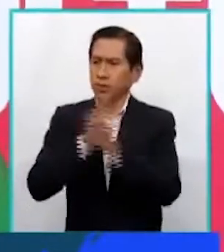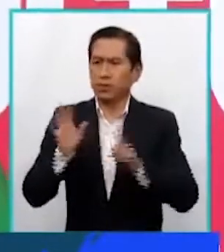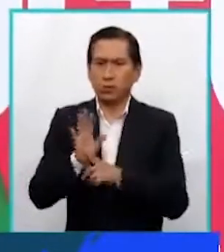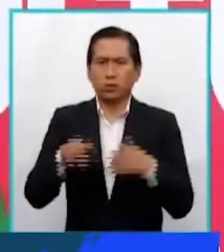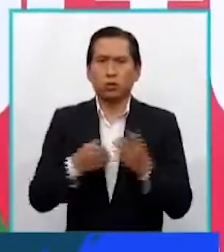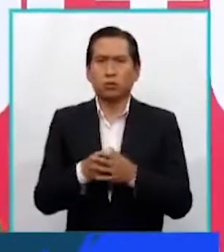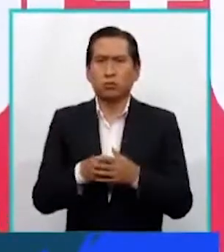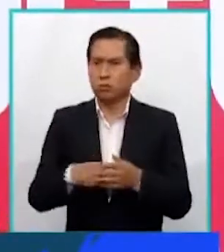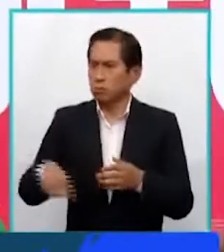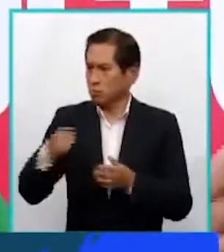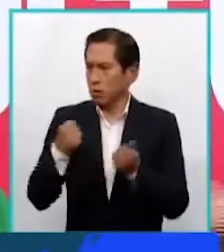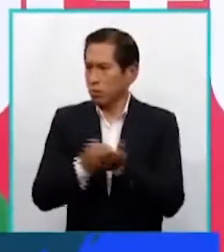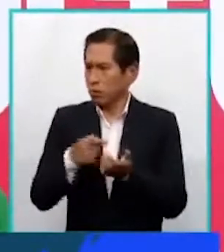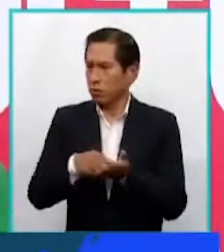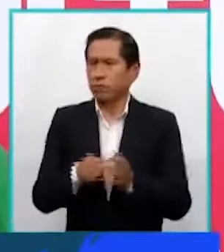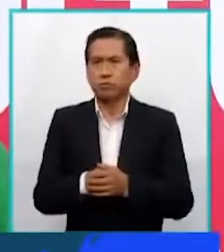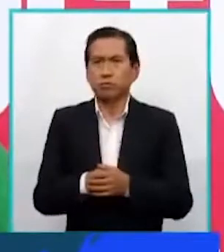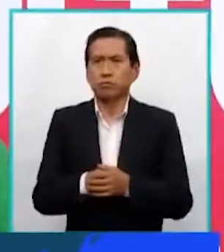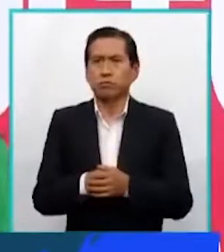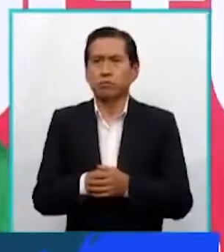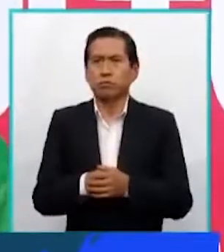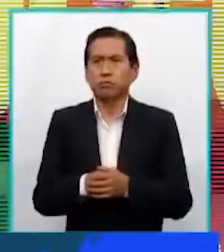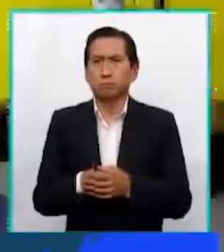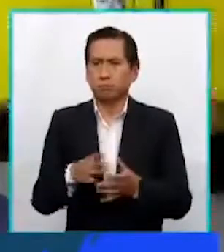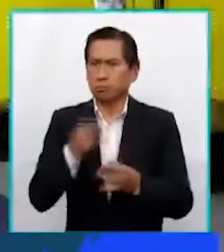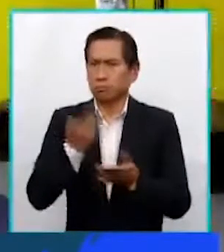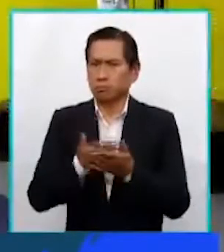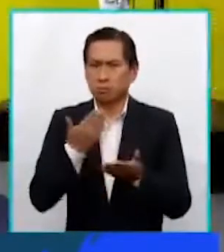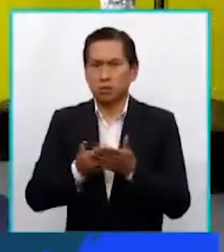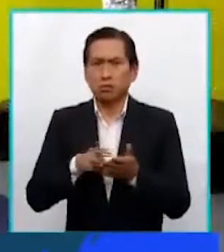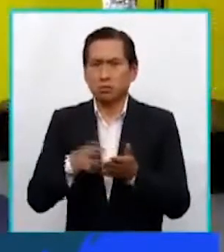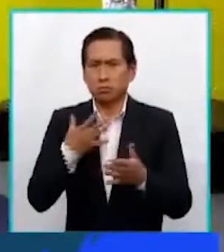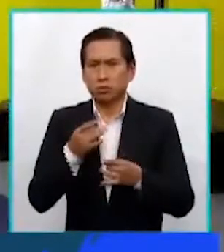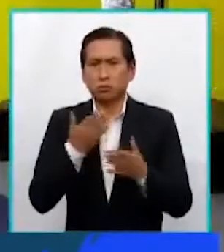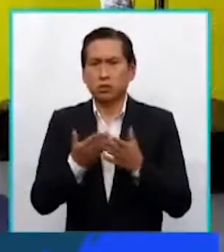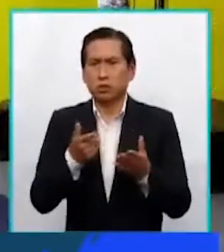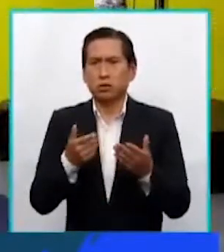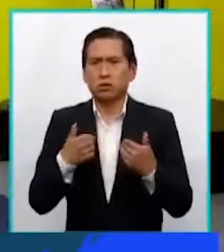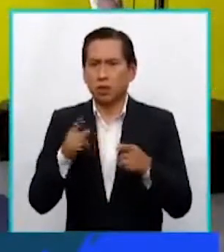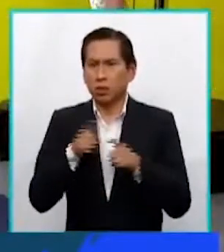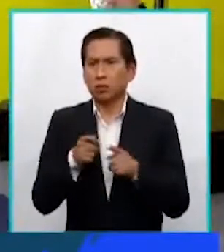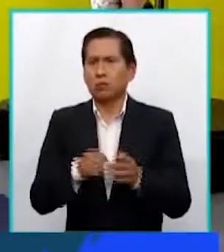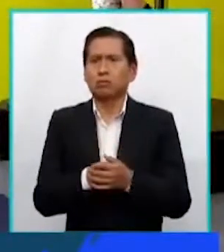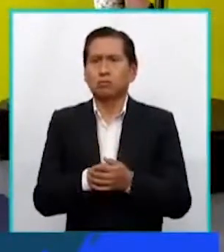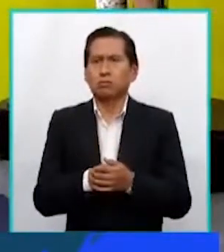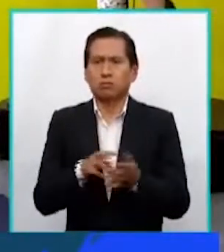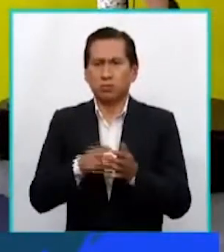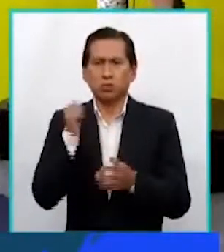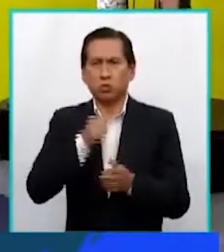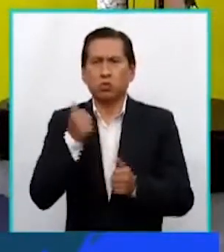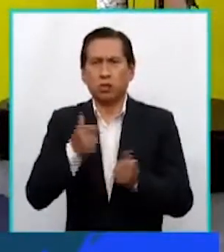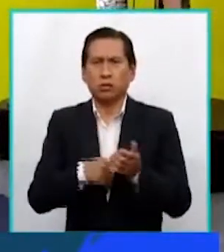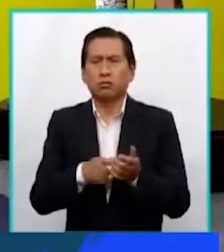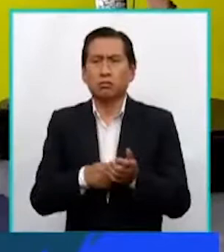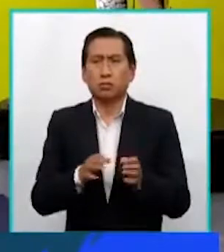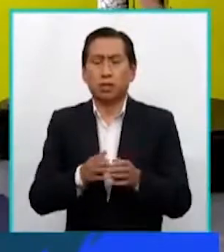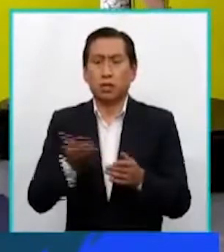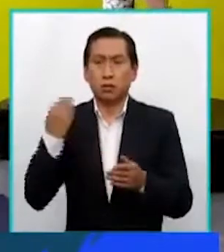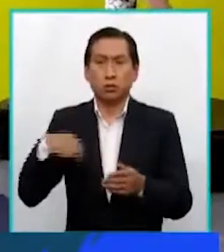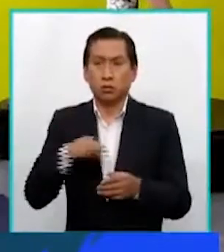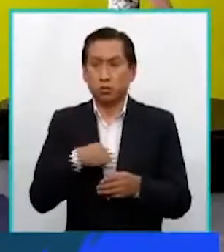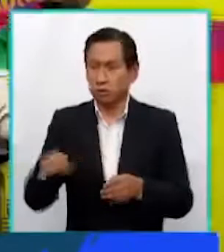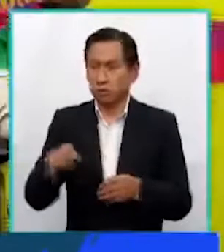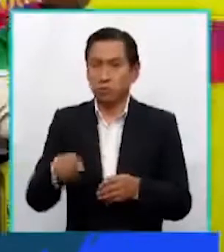¿Se apoyan en ese recorrido? Cris, ¿a Cris le gusta? ¿A Gerson también? Es decir, ¿están de acuerdo o es obligado? ¿Sabes quién bien guaso? Una vez estábamos